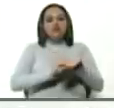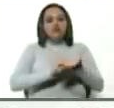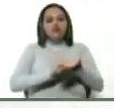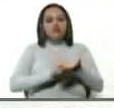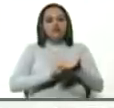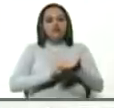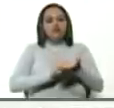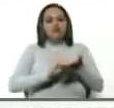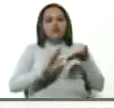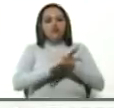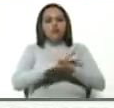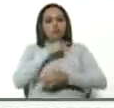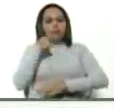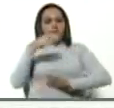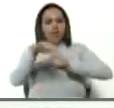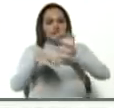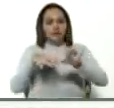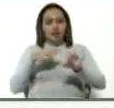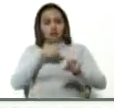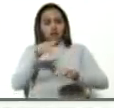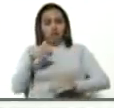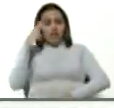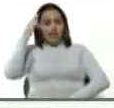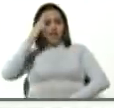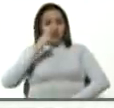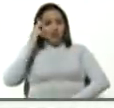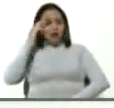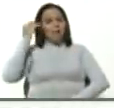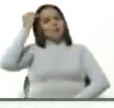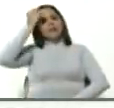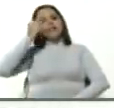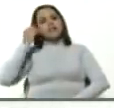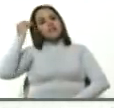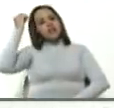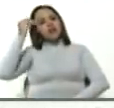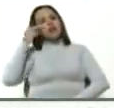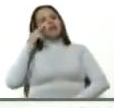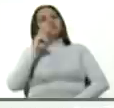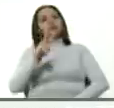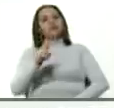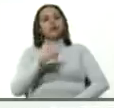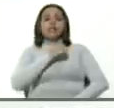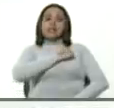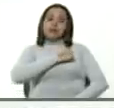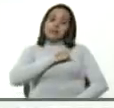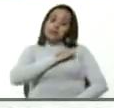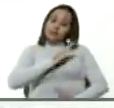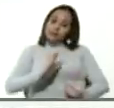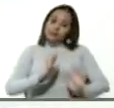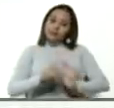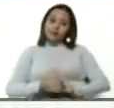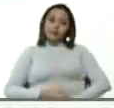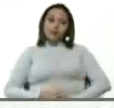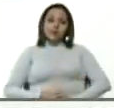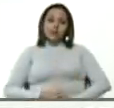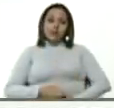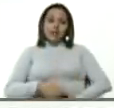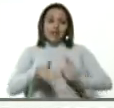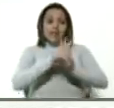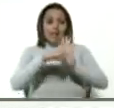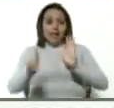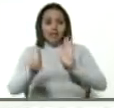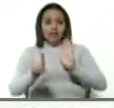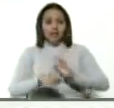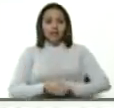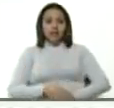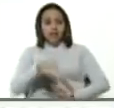hemos reflexionado y pensado y hemos observado que lamentablemente, tanto en el Código Penal como en la